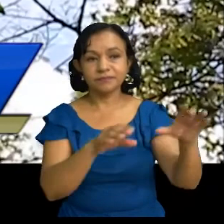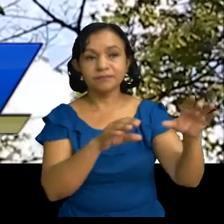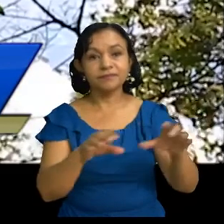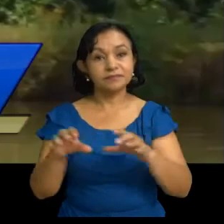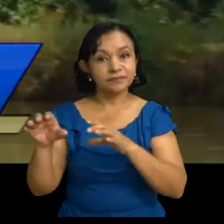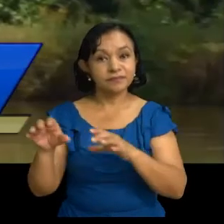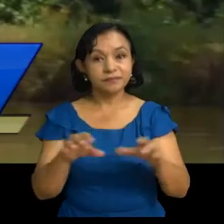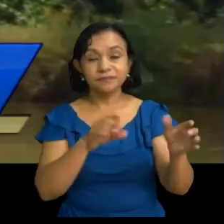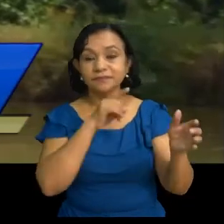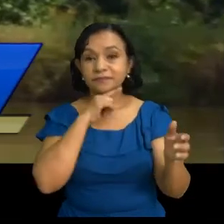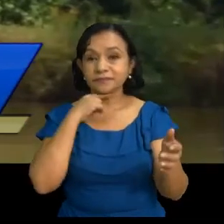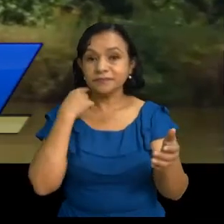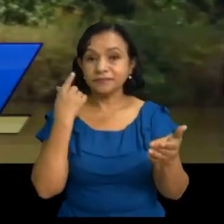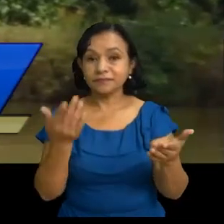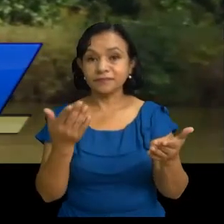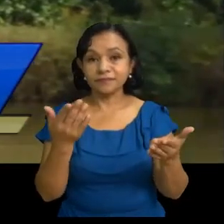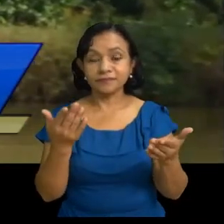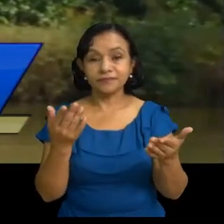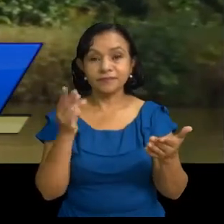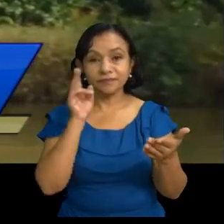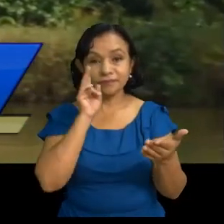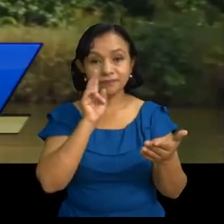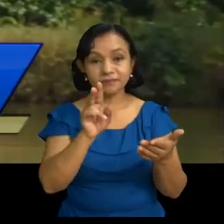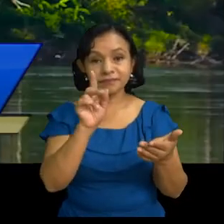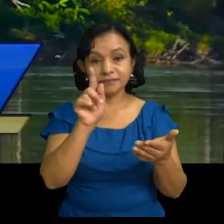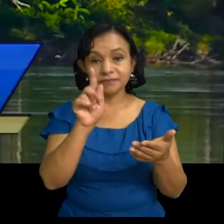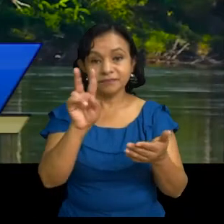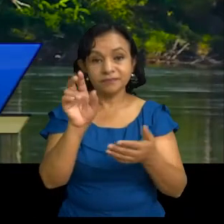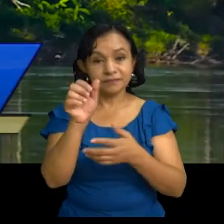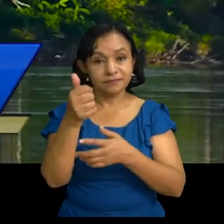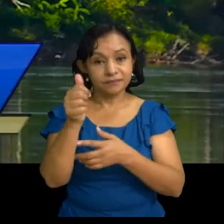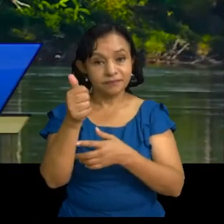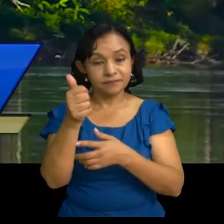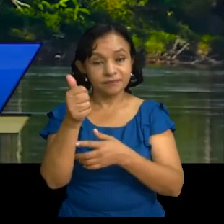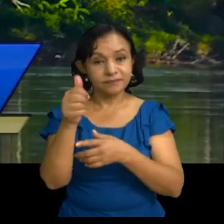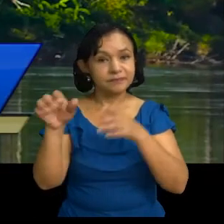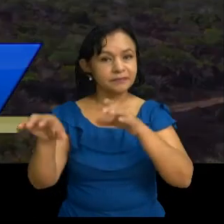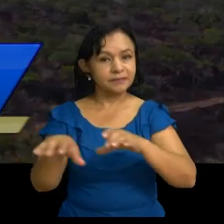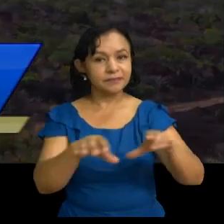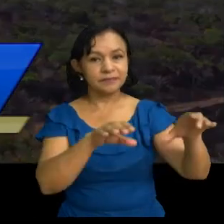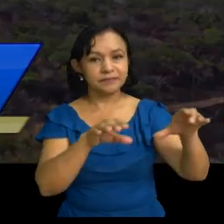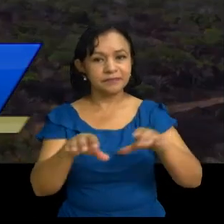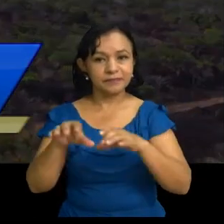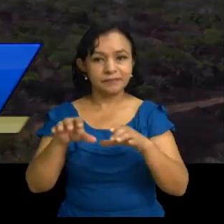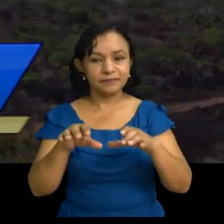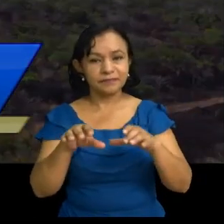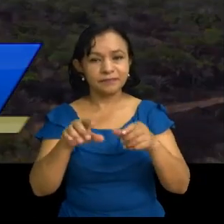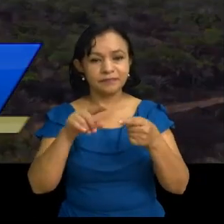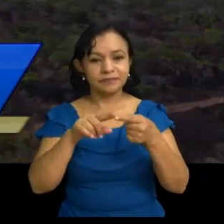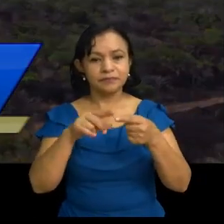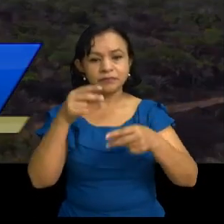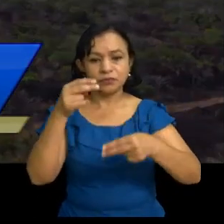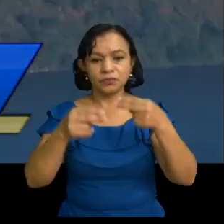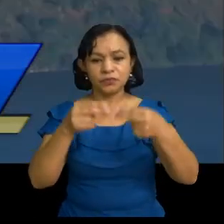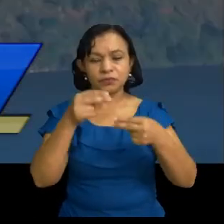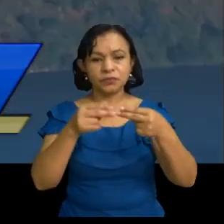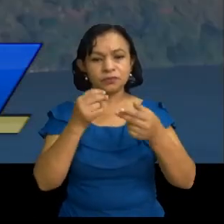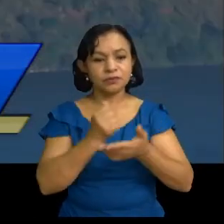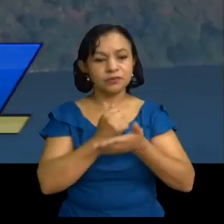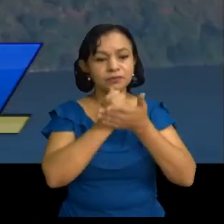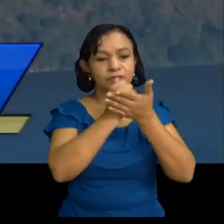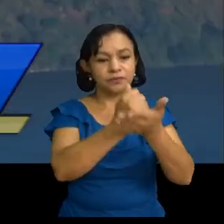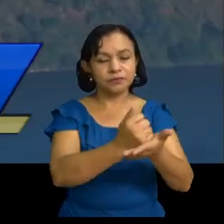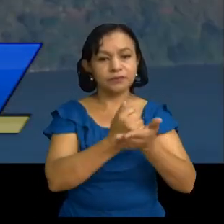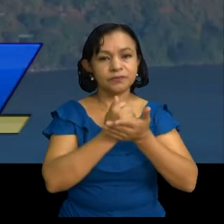verdad y era algo interesante cuando canal se transmitía el día del evento nick porque daba datos que contribuyen a bajar